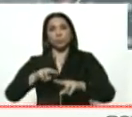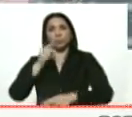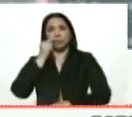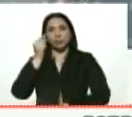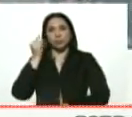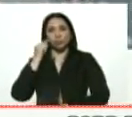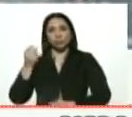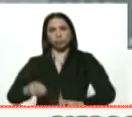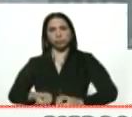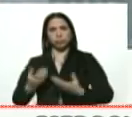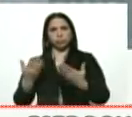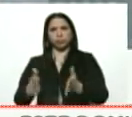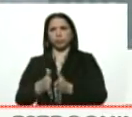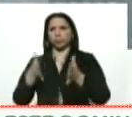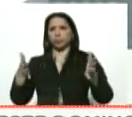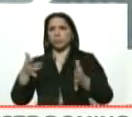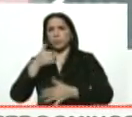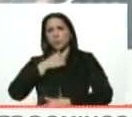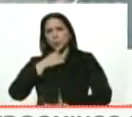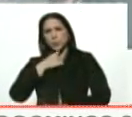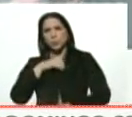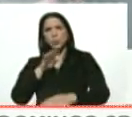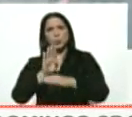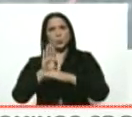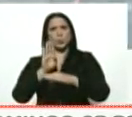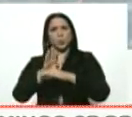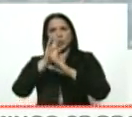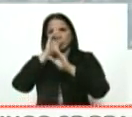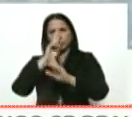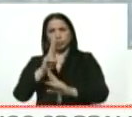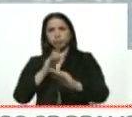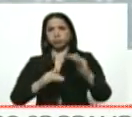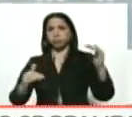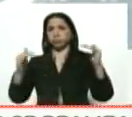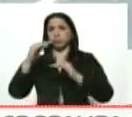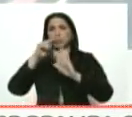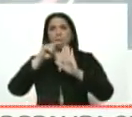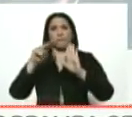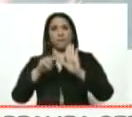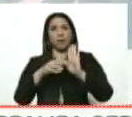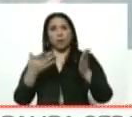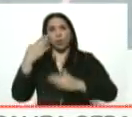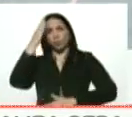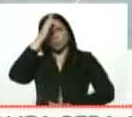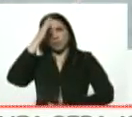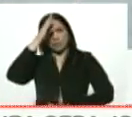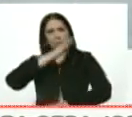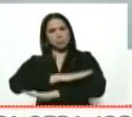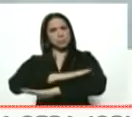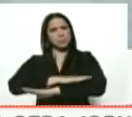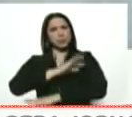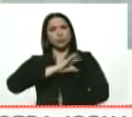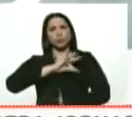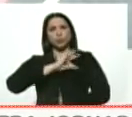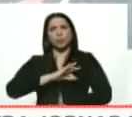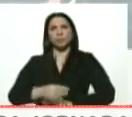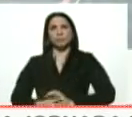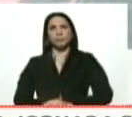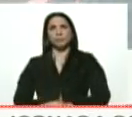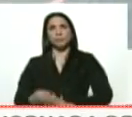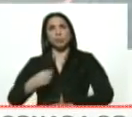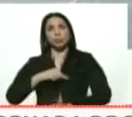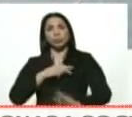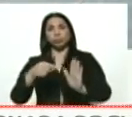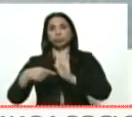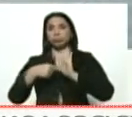dio con una gran prudencia, con un gran respeto y muy alto nivel de conciencia. Es la disciplina social que está mostrando